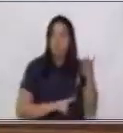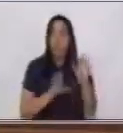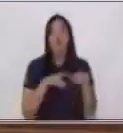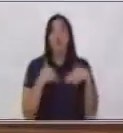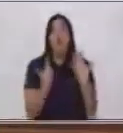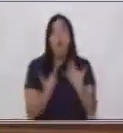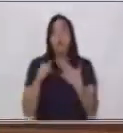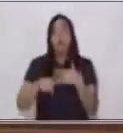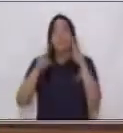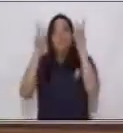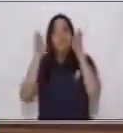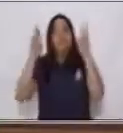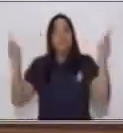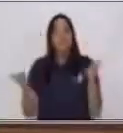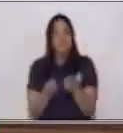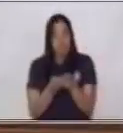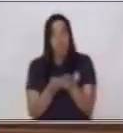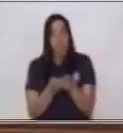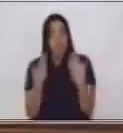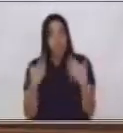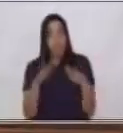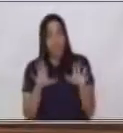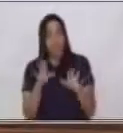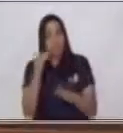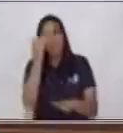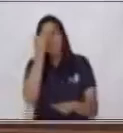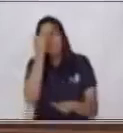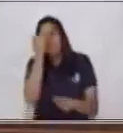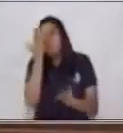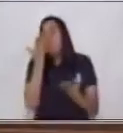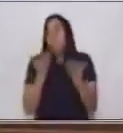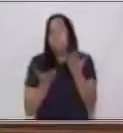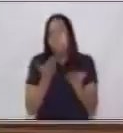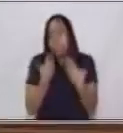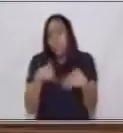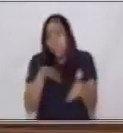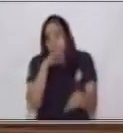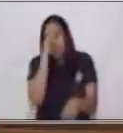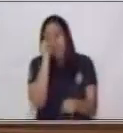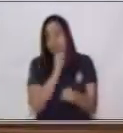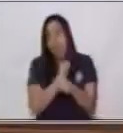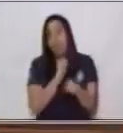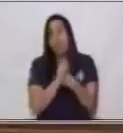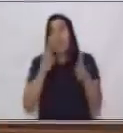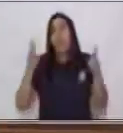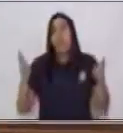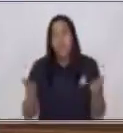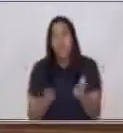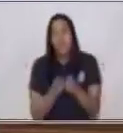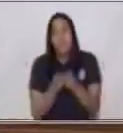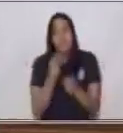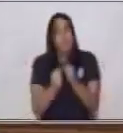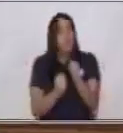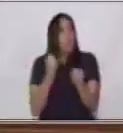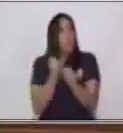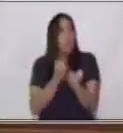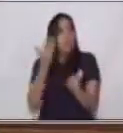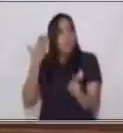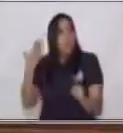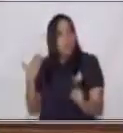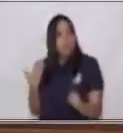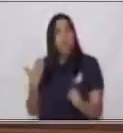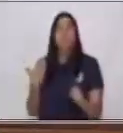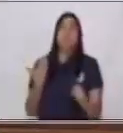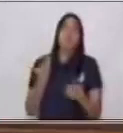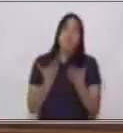resumen. Seguramente tú ya has trabajado algunos resúmenes, tanto en años anteriores como durante